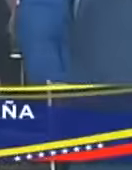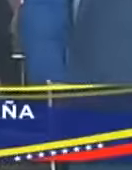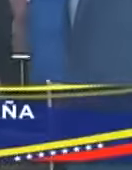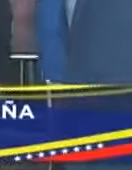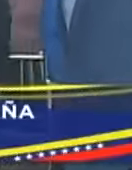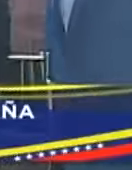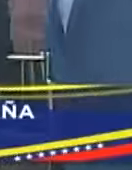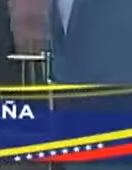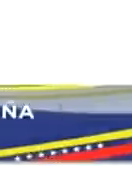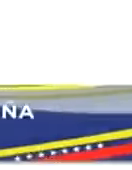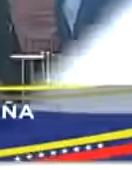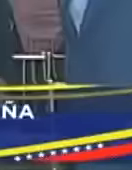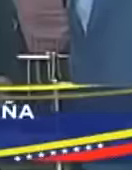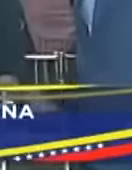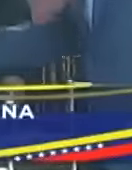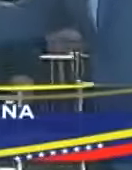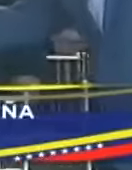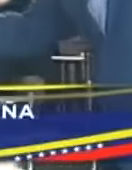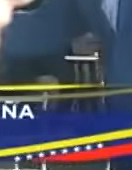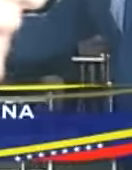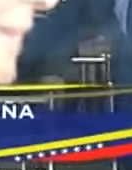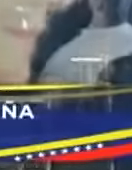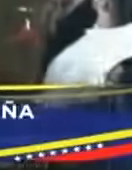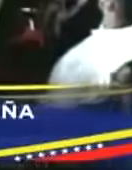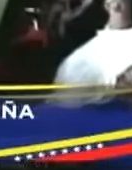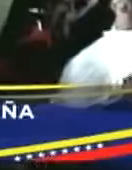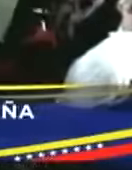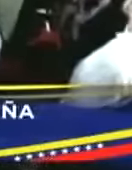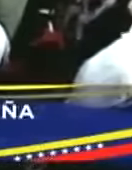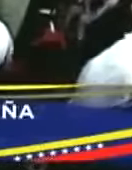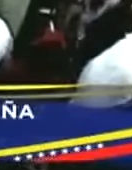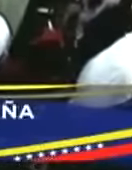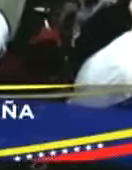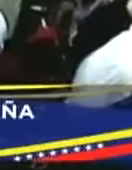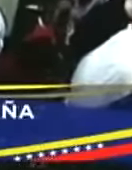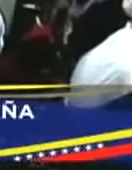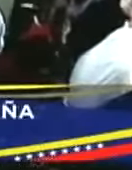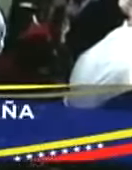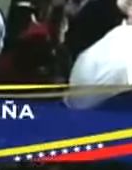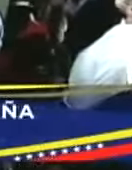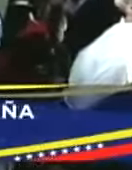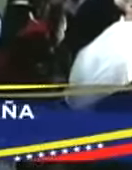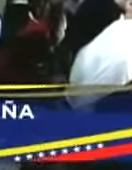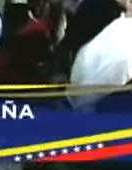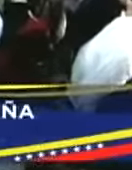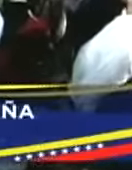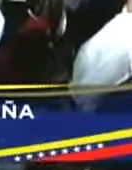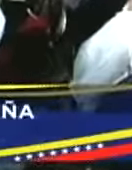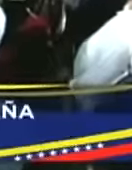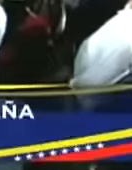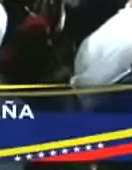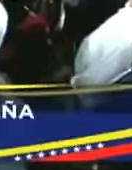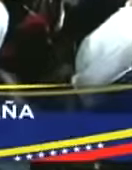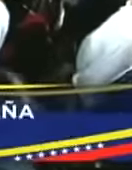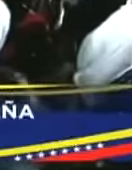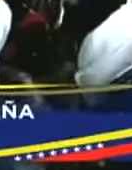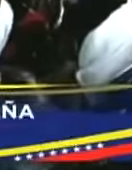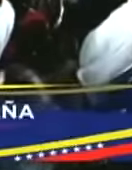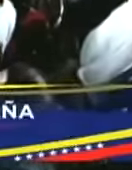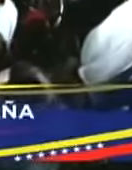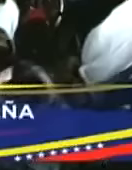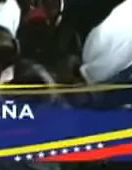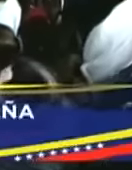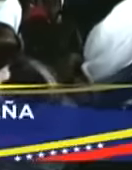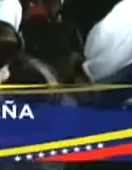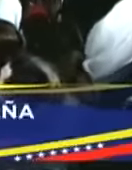objetivos claros, los planes claros y poner el esfuerzo principal en las líneas centrales, en los frentes de batalla de manera simultánea